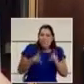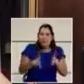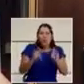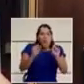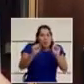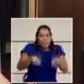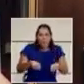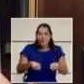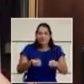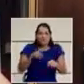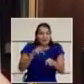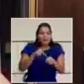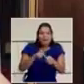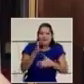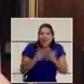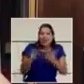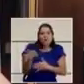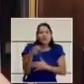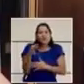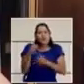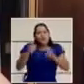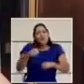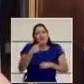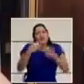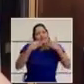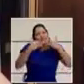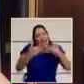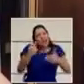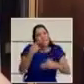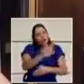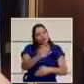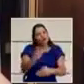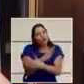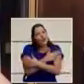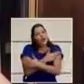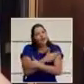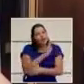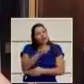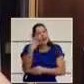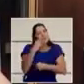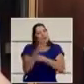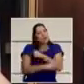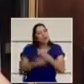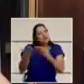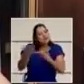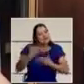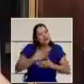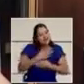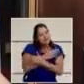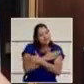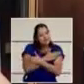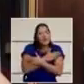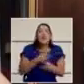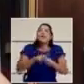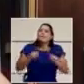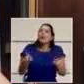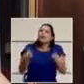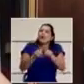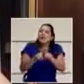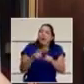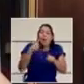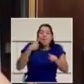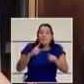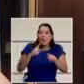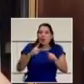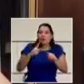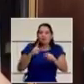de alguna manera presente, dando las gracias por el cariño que esa preciosa tierra me ha dado, pero sobre todo por el inmenso paso